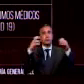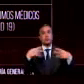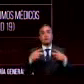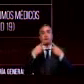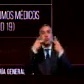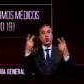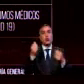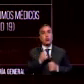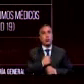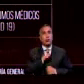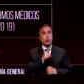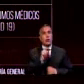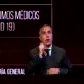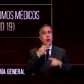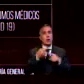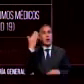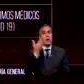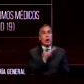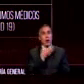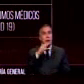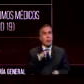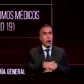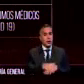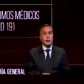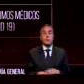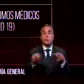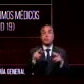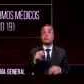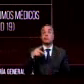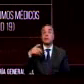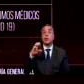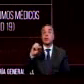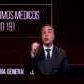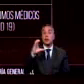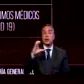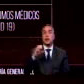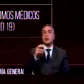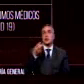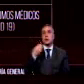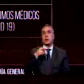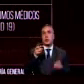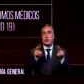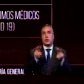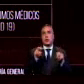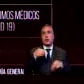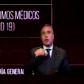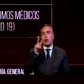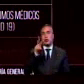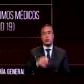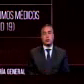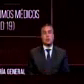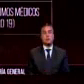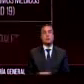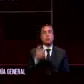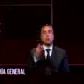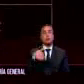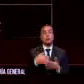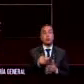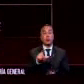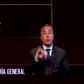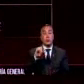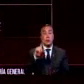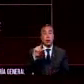declaración patrimonial jurada como exalcalde de Machala. Jorge Avedrabo, también del PSC, registra 2 informes, uno de ellos por su declaración patrimonial jurada. Luisa